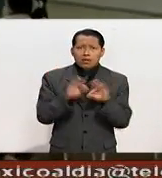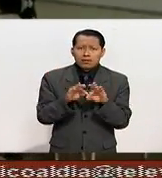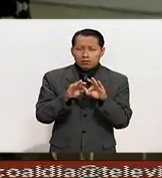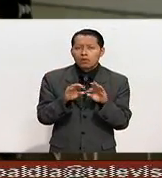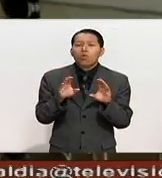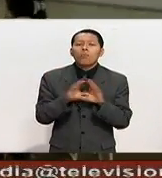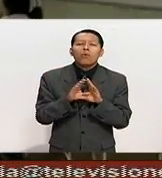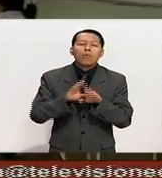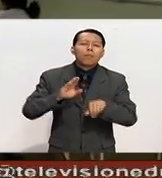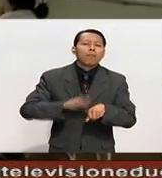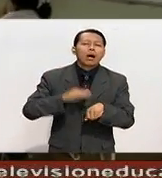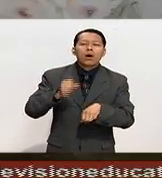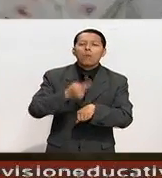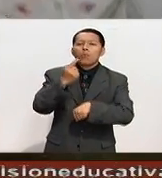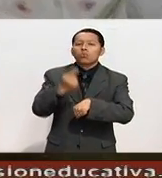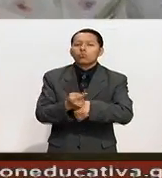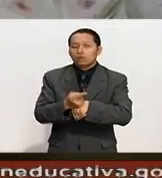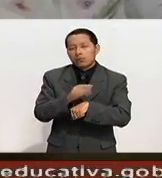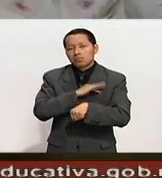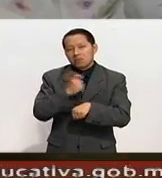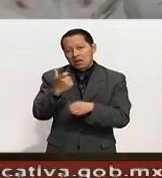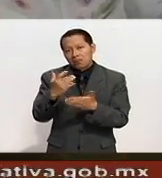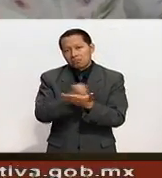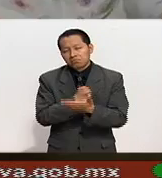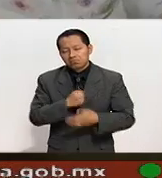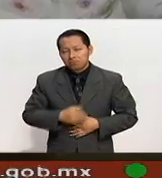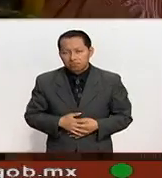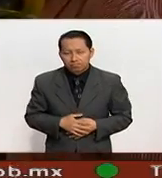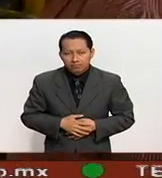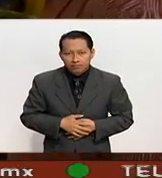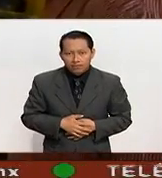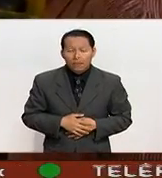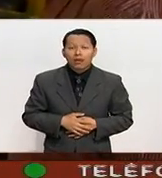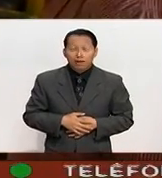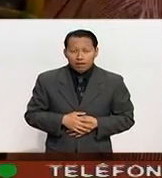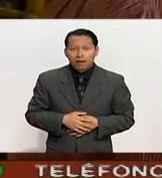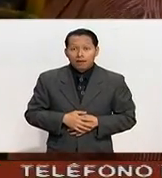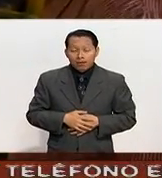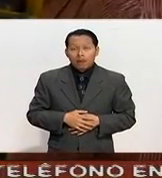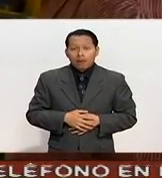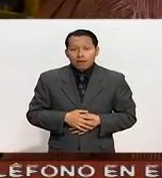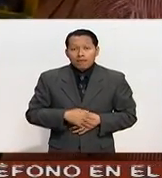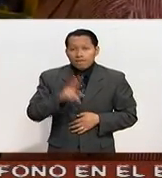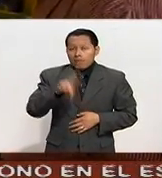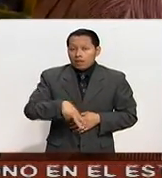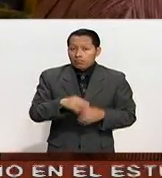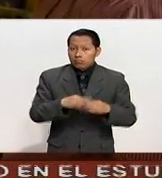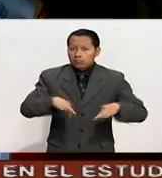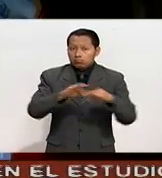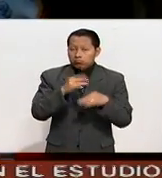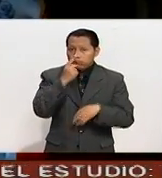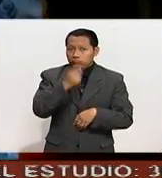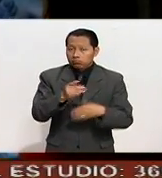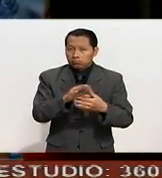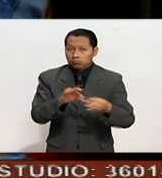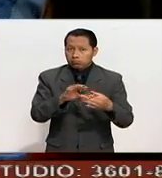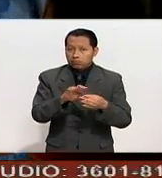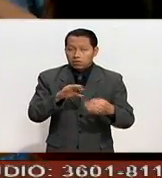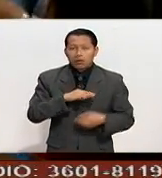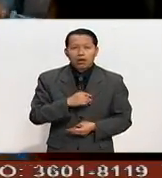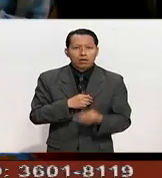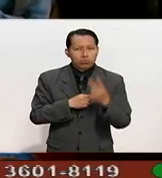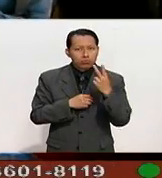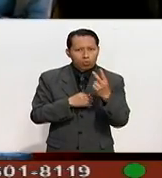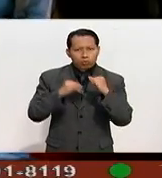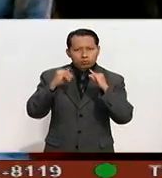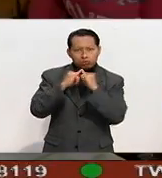da mayores oportunidades de ingreso. Además, también vale la pena pues destacar que dos instancias